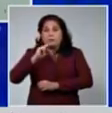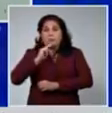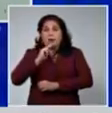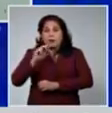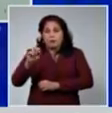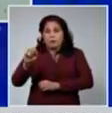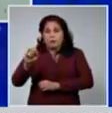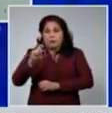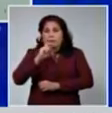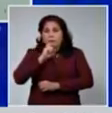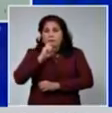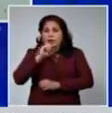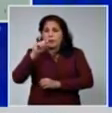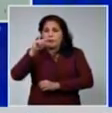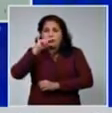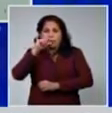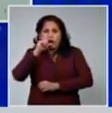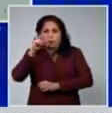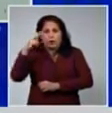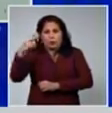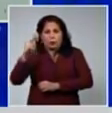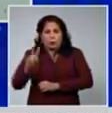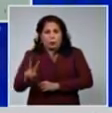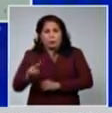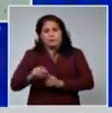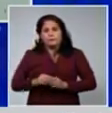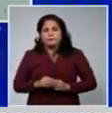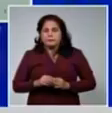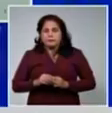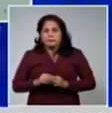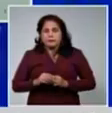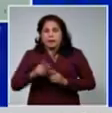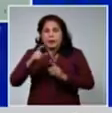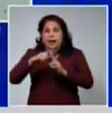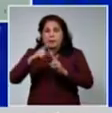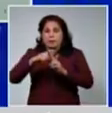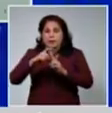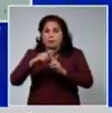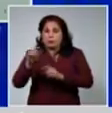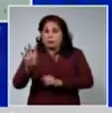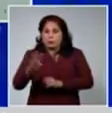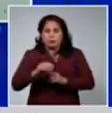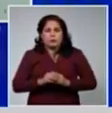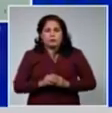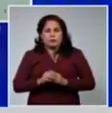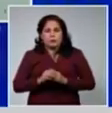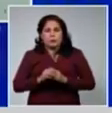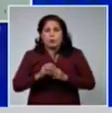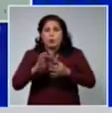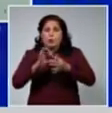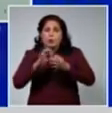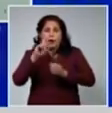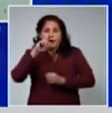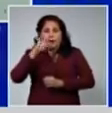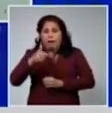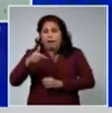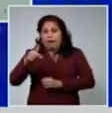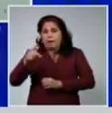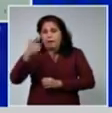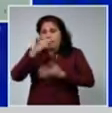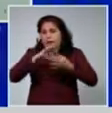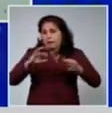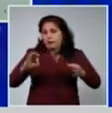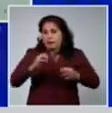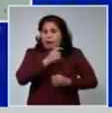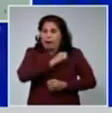y la alta convocada al tránsito con 4 la sal y al 15 con 1